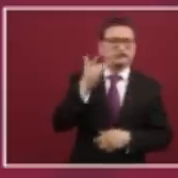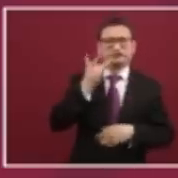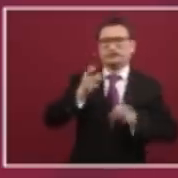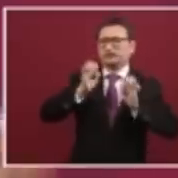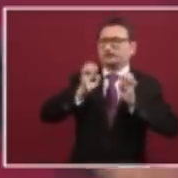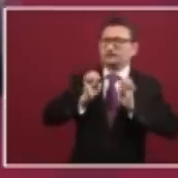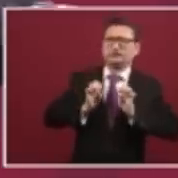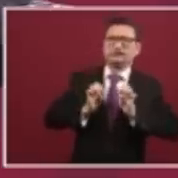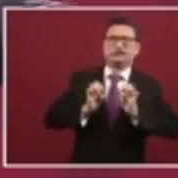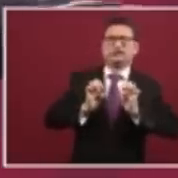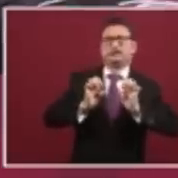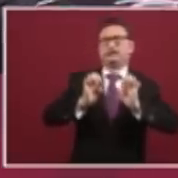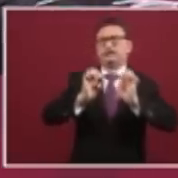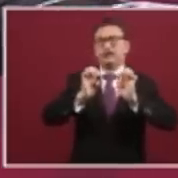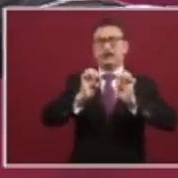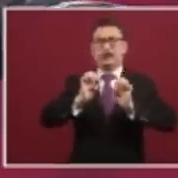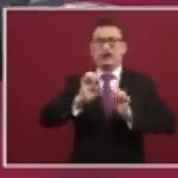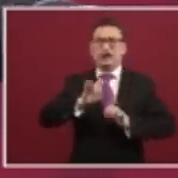de